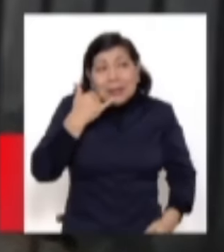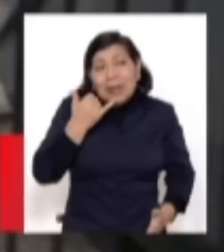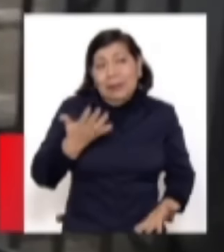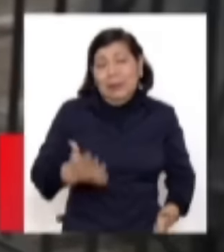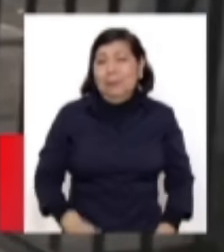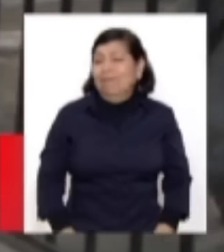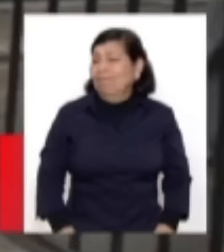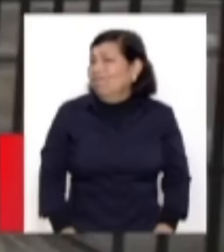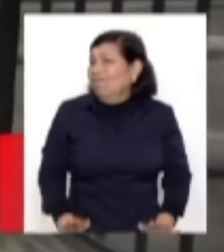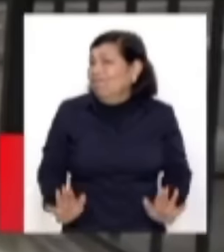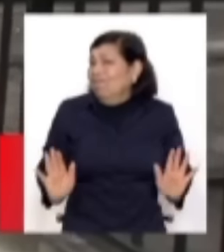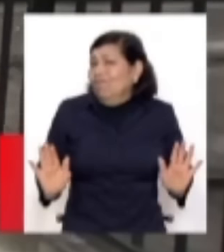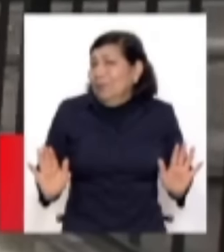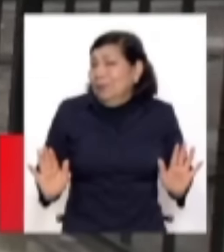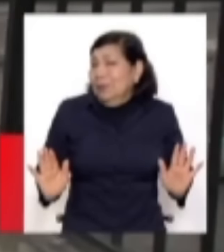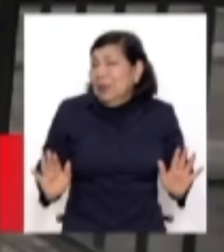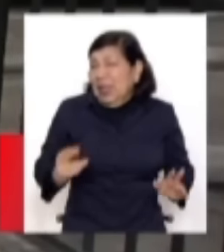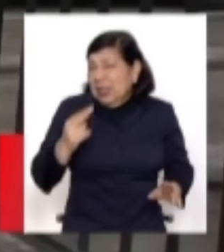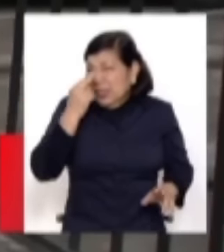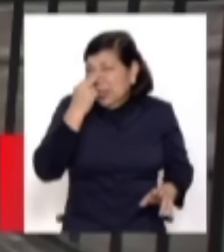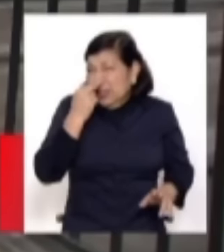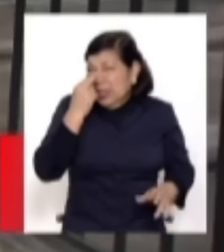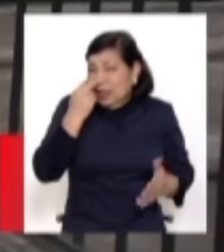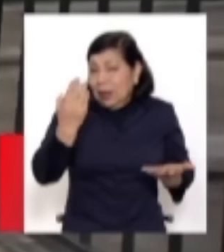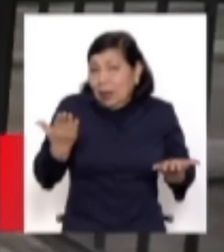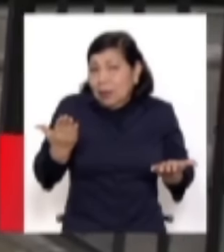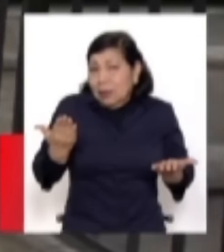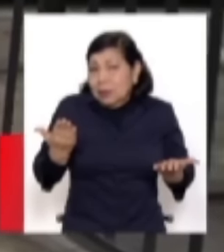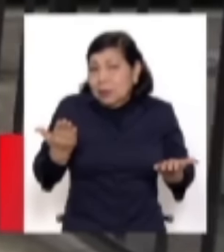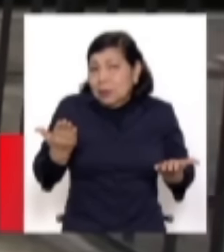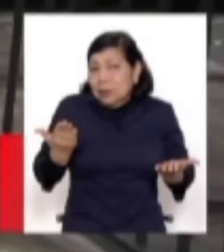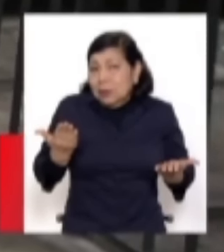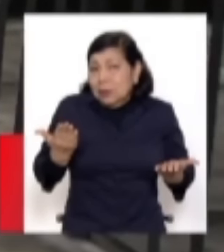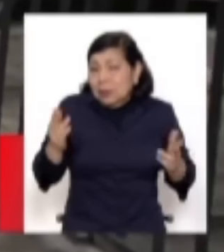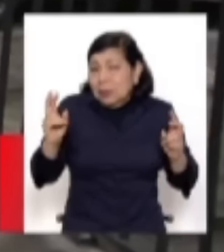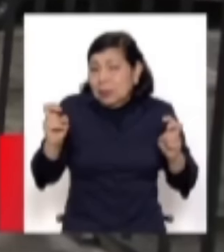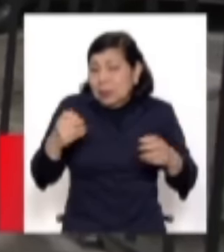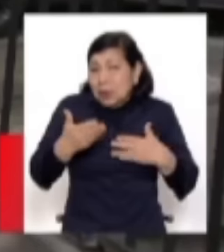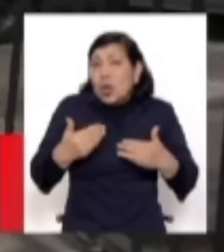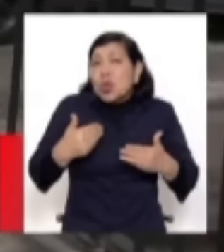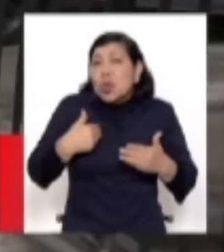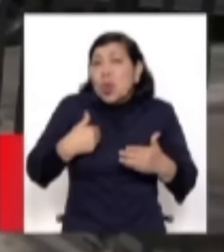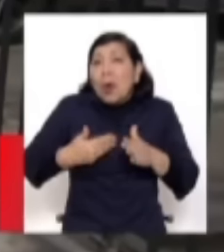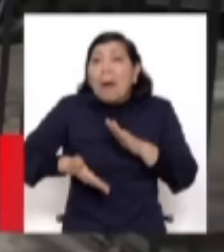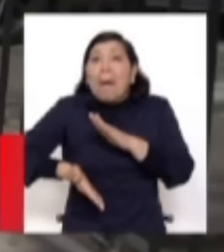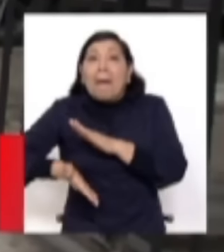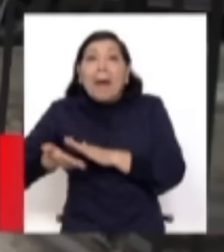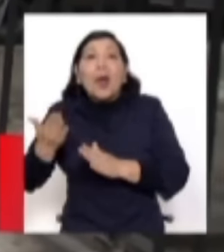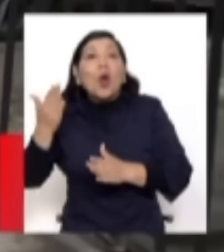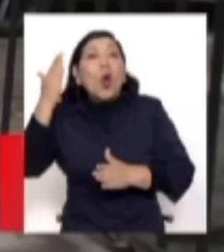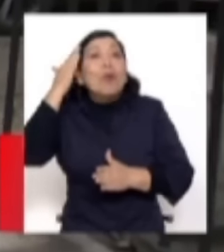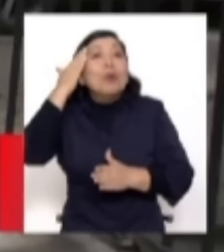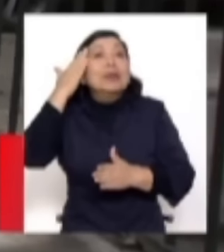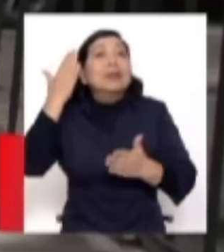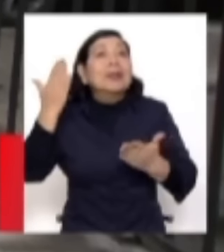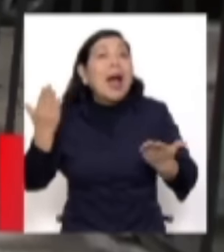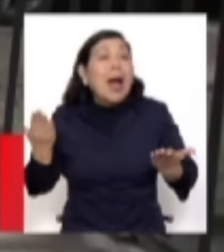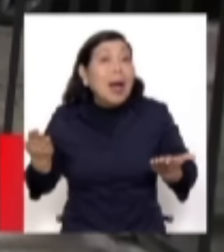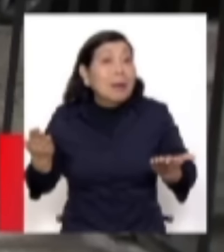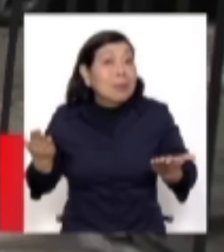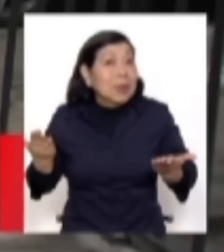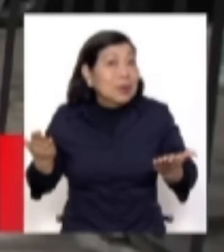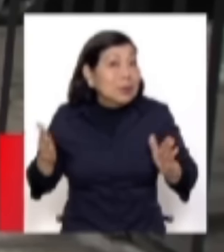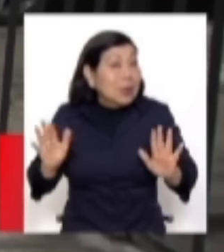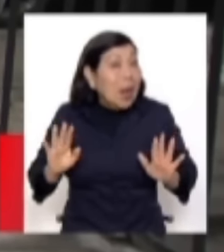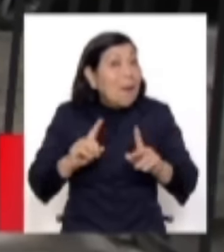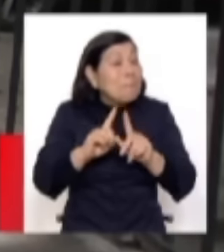llamada y bueno, pero lo más raro es que haya procedido con este tema de que yo estaba en la claro. Comisaría, ¿no? O sea, no es